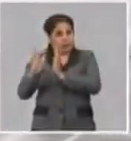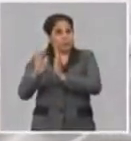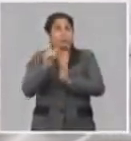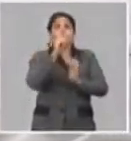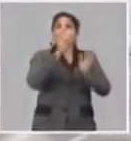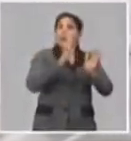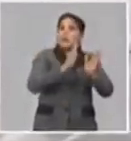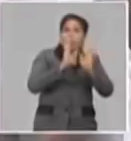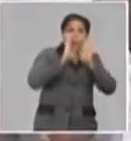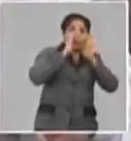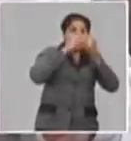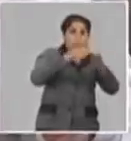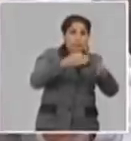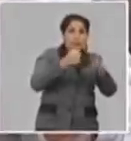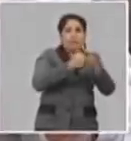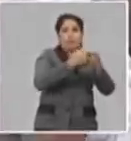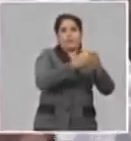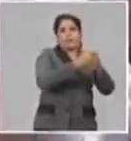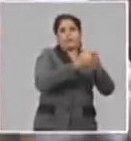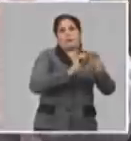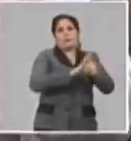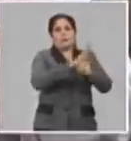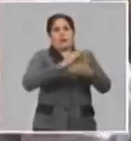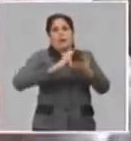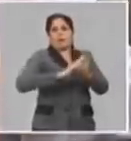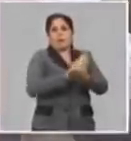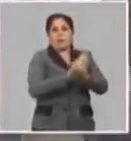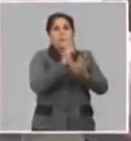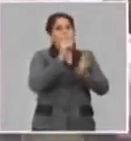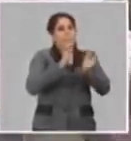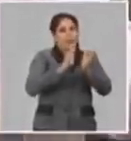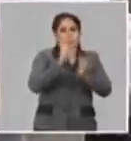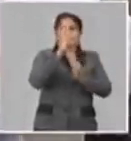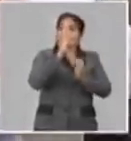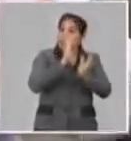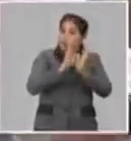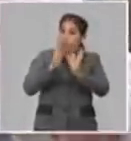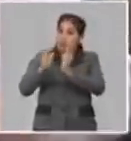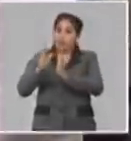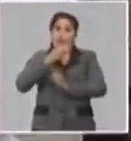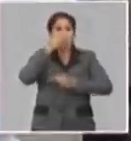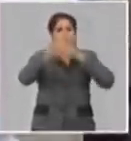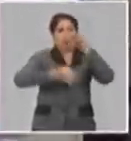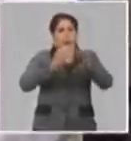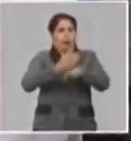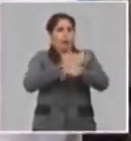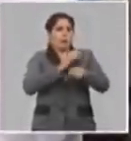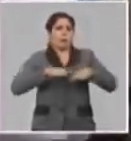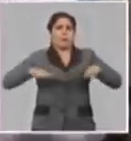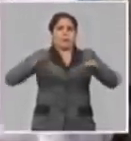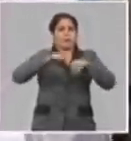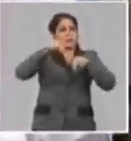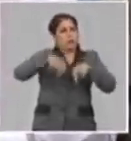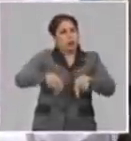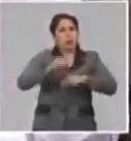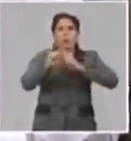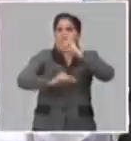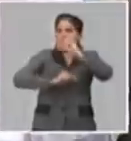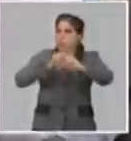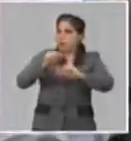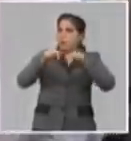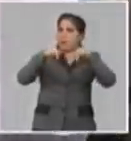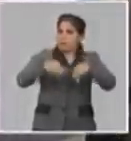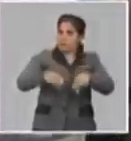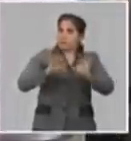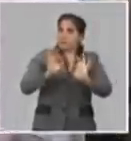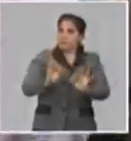más enfocada en el enfrentamiento a la pandemia. Una primera etapa con sus tres fases, que fue explicada aquí y que estamos transitando por ella, que